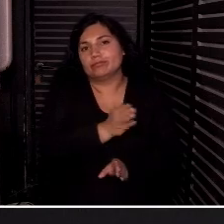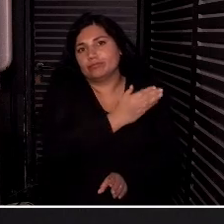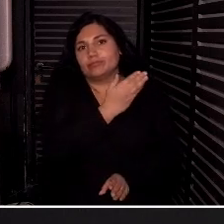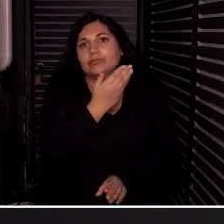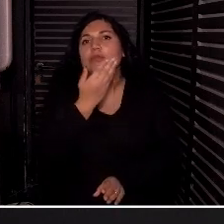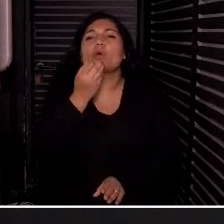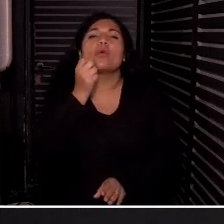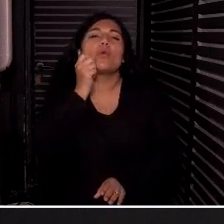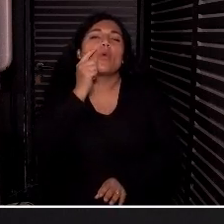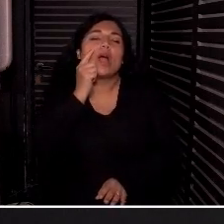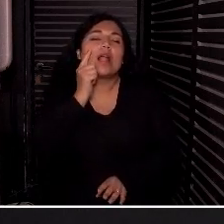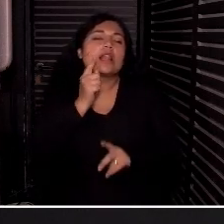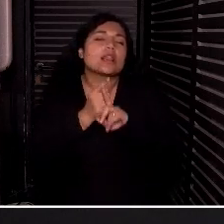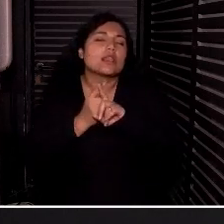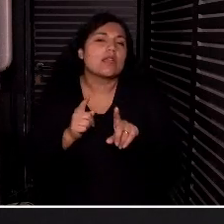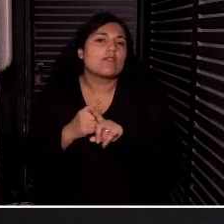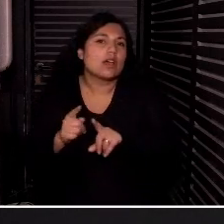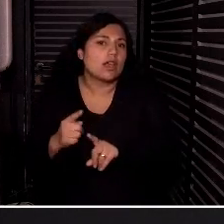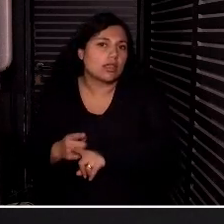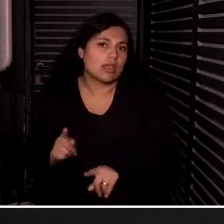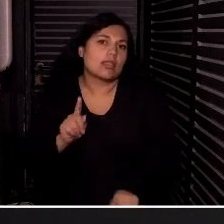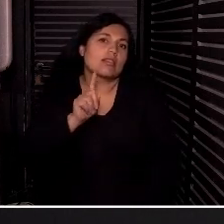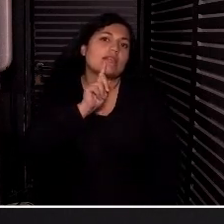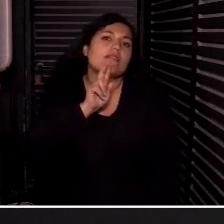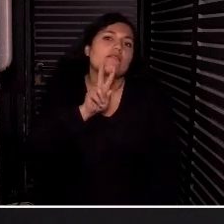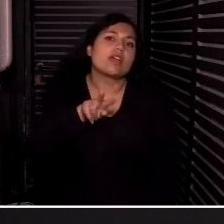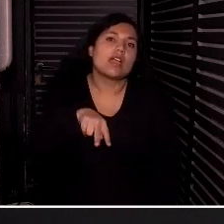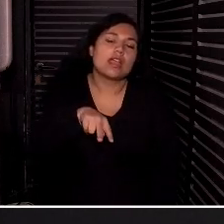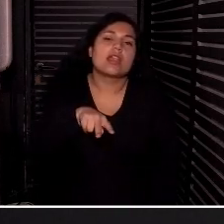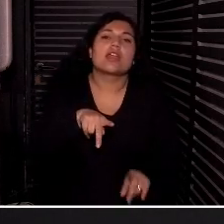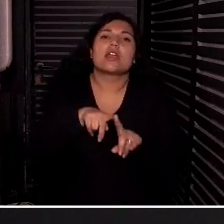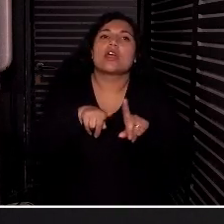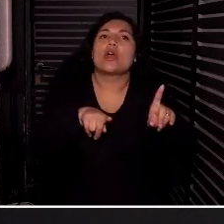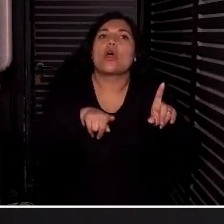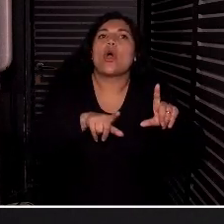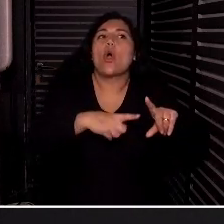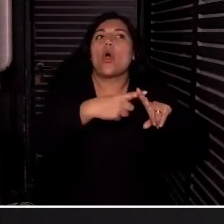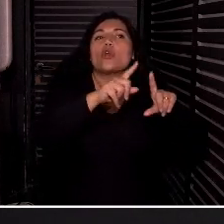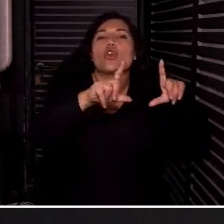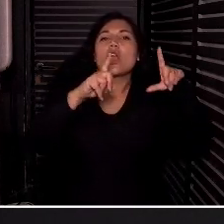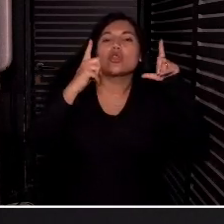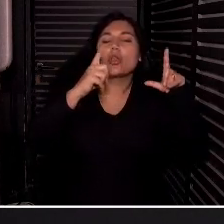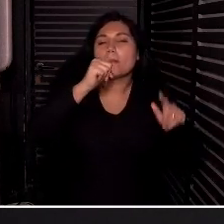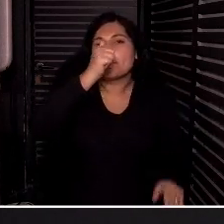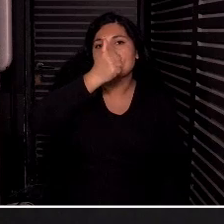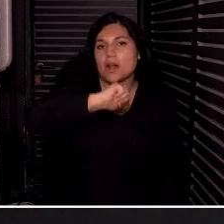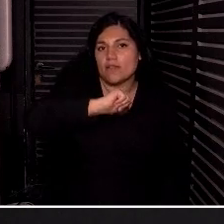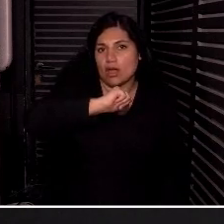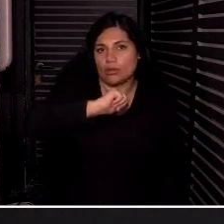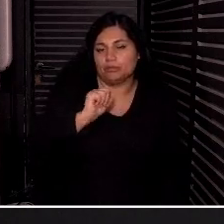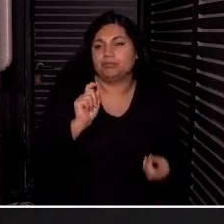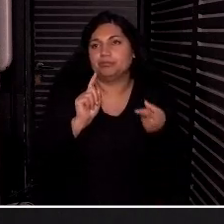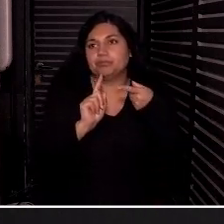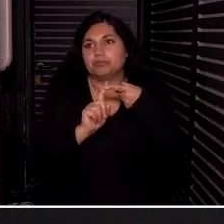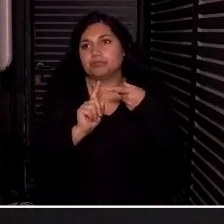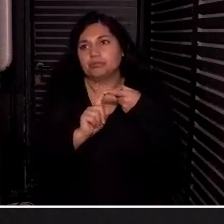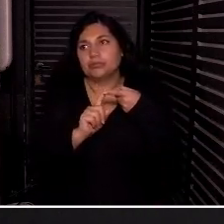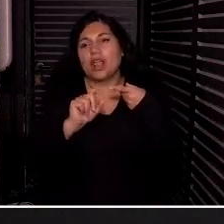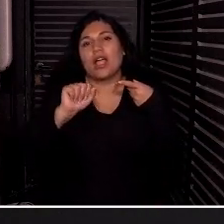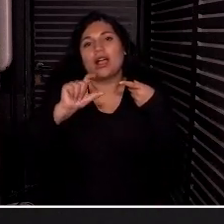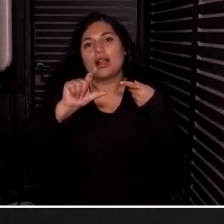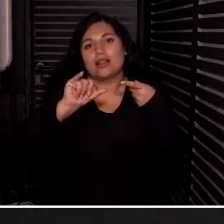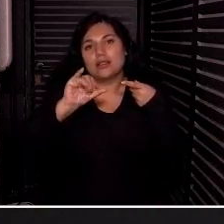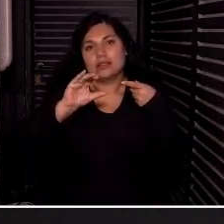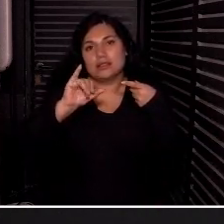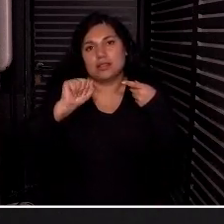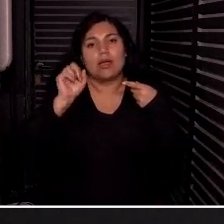roles distintivos que tiene hoy día tbn respecto a otros actores privados en lo lo primero lo dijo Alicia que